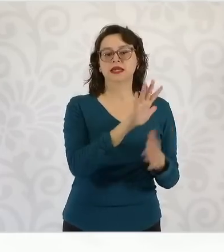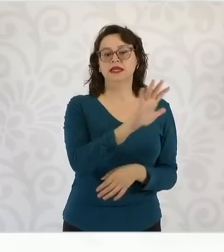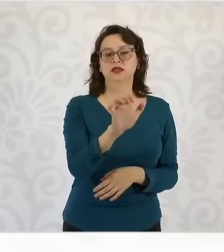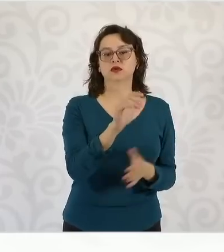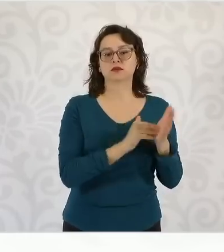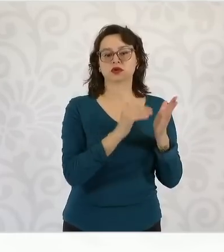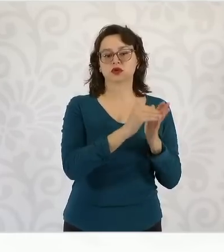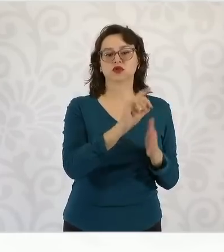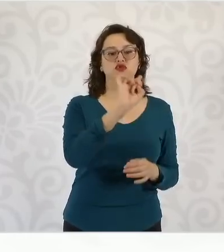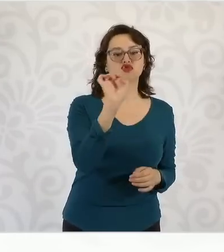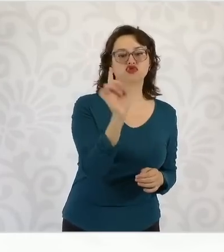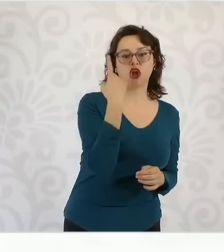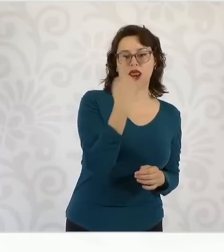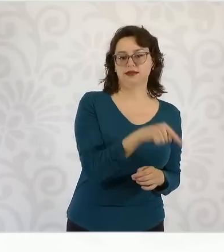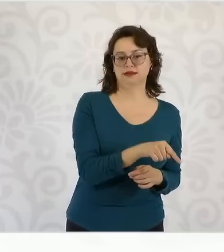máximo.